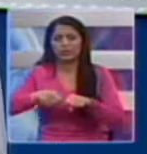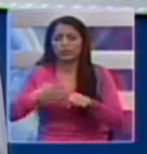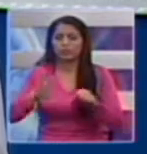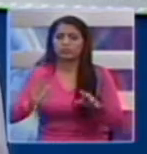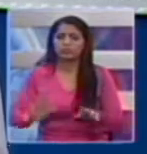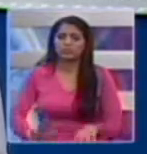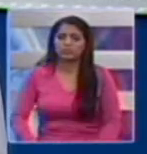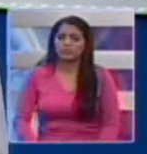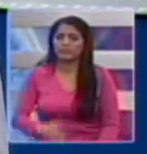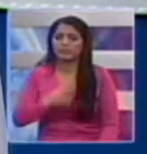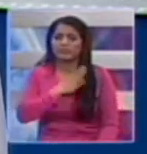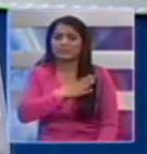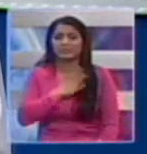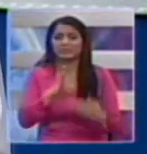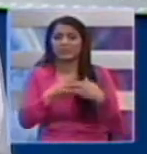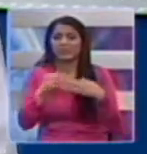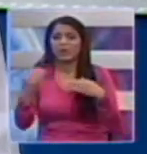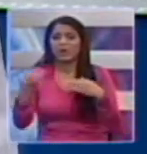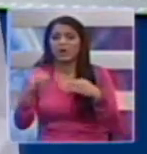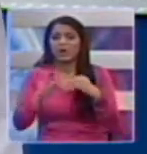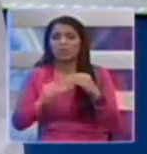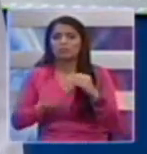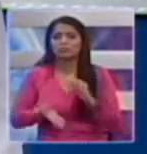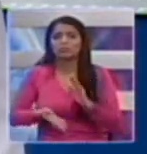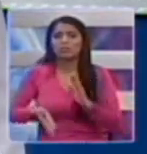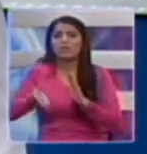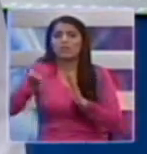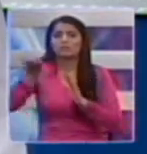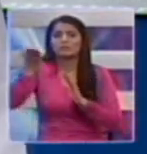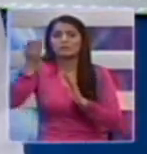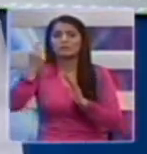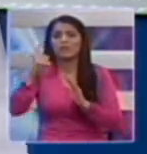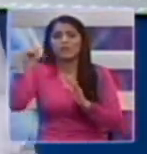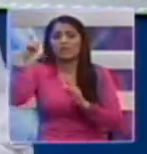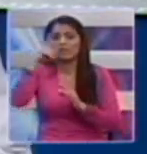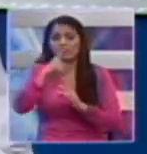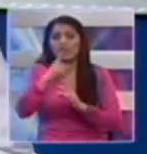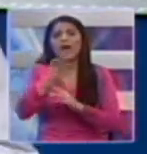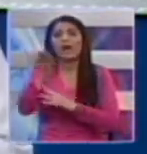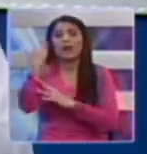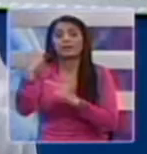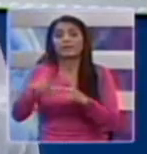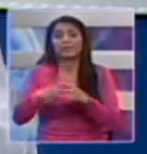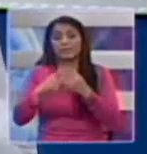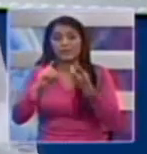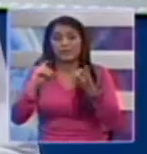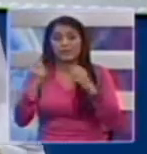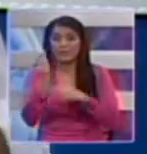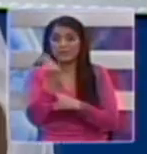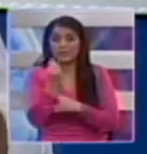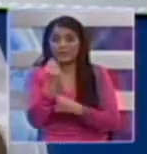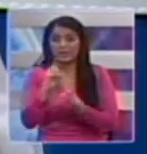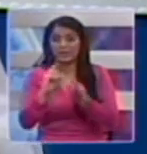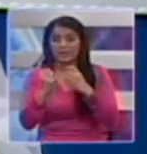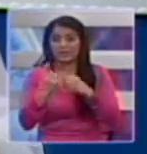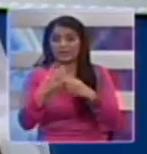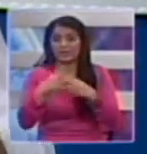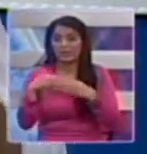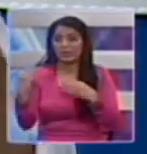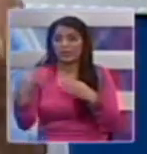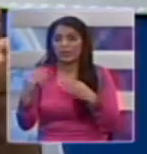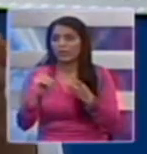adquisitivo, nos brindó la oportunidad de acceder a una mejor calidad de vida. Sin embargo, con todos los aranceles,